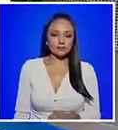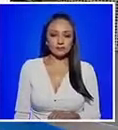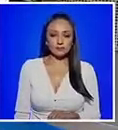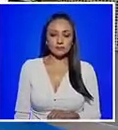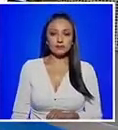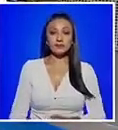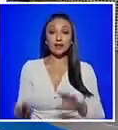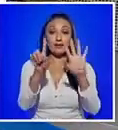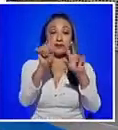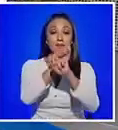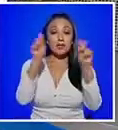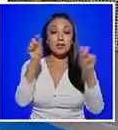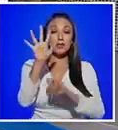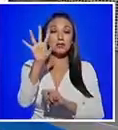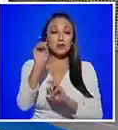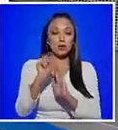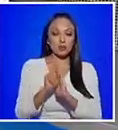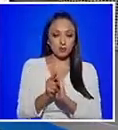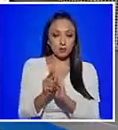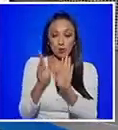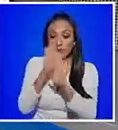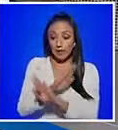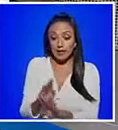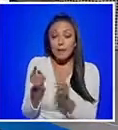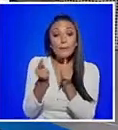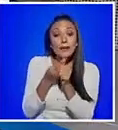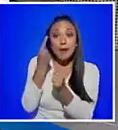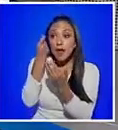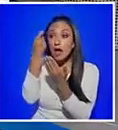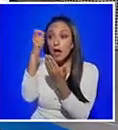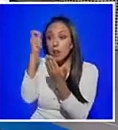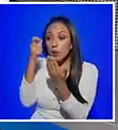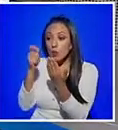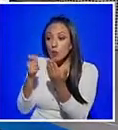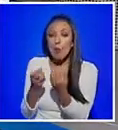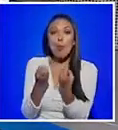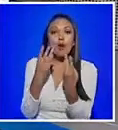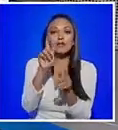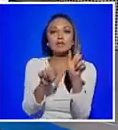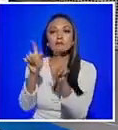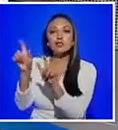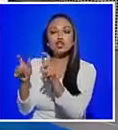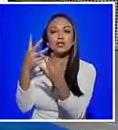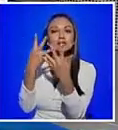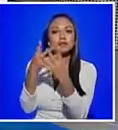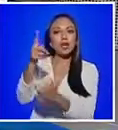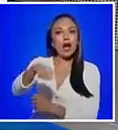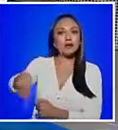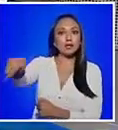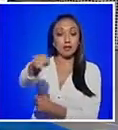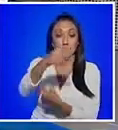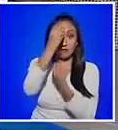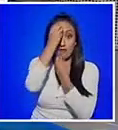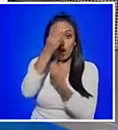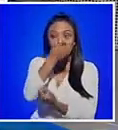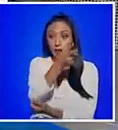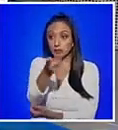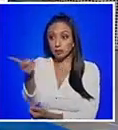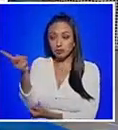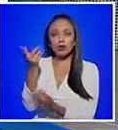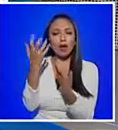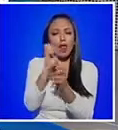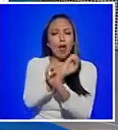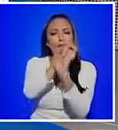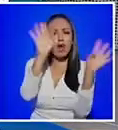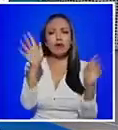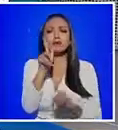6 de la mañana con 50 minutos arrancó el primer censo penitenciario en el país con el que se apunta a recoger información que permita tener claridad